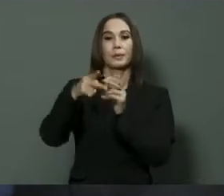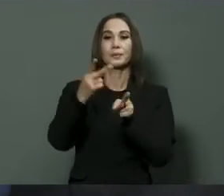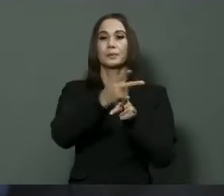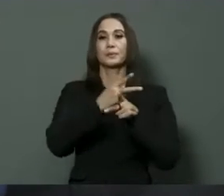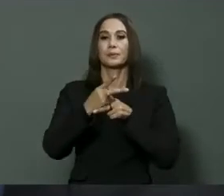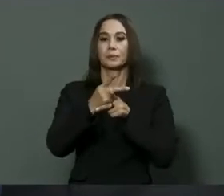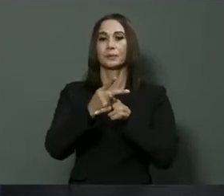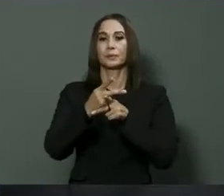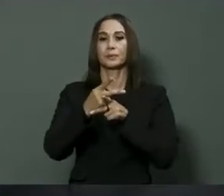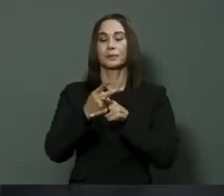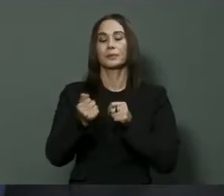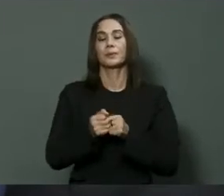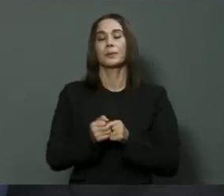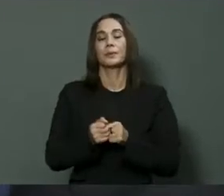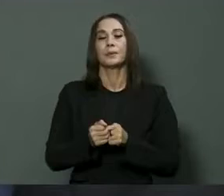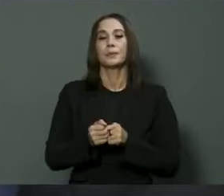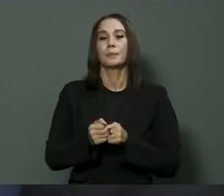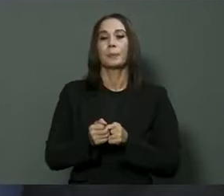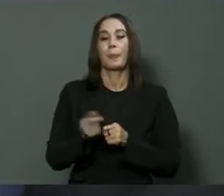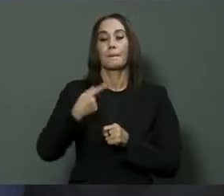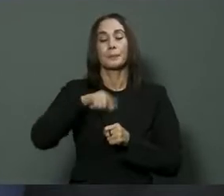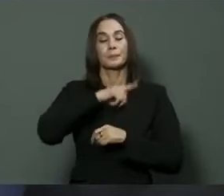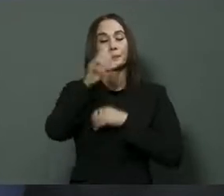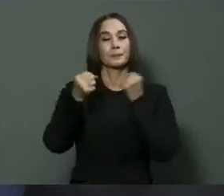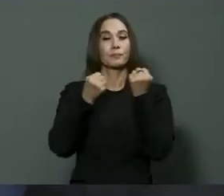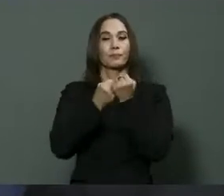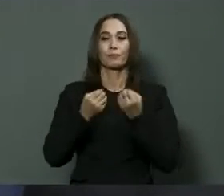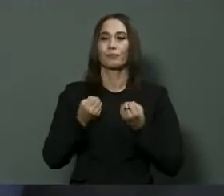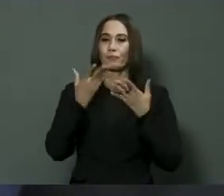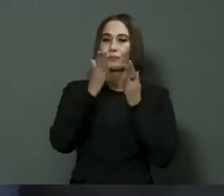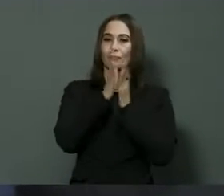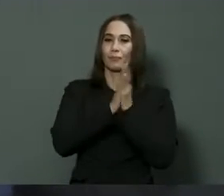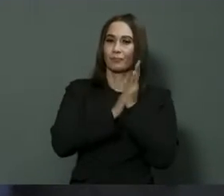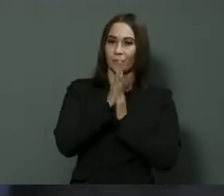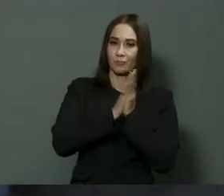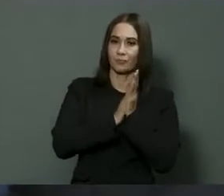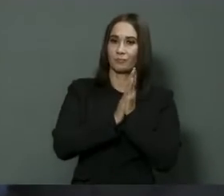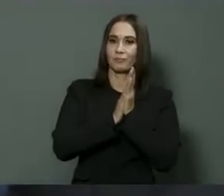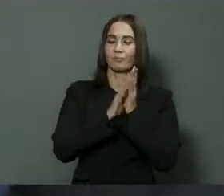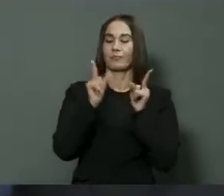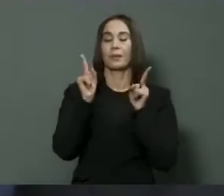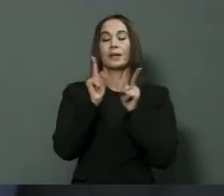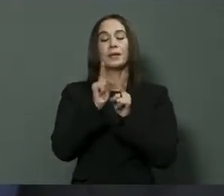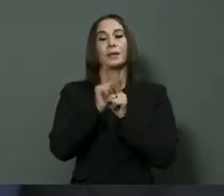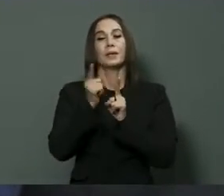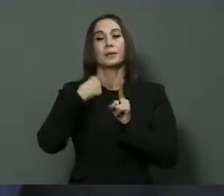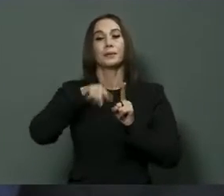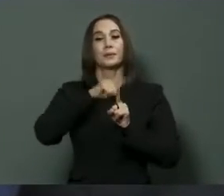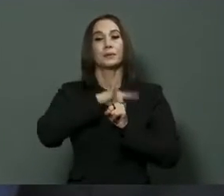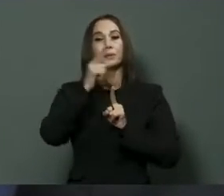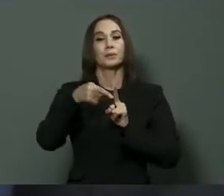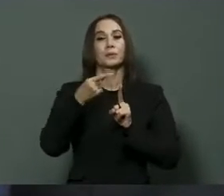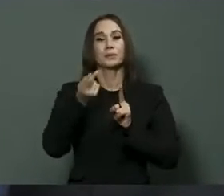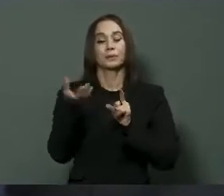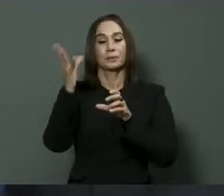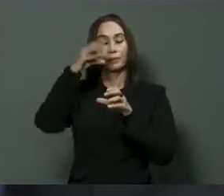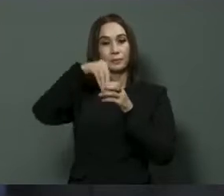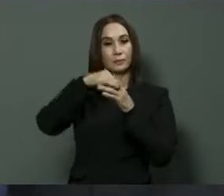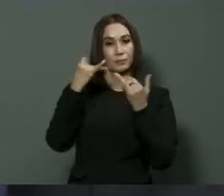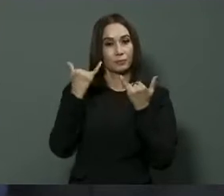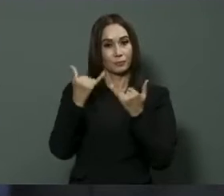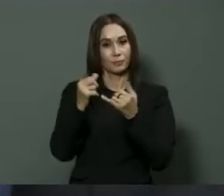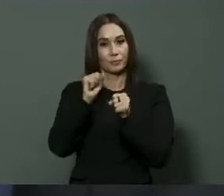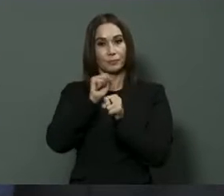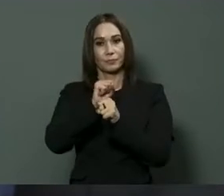Ciudadana que apoyamos con entusiasmo y que nos estamos